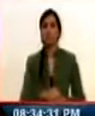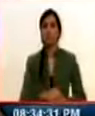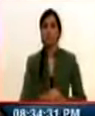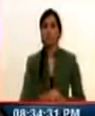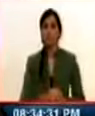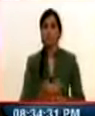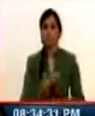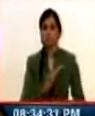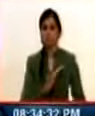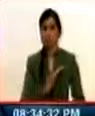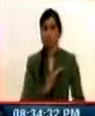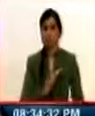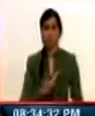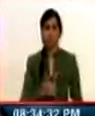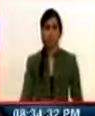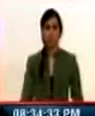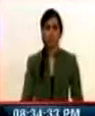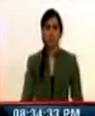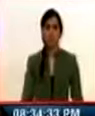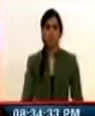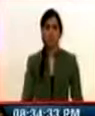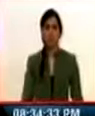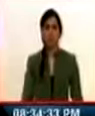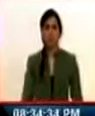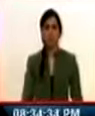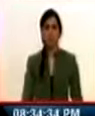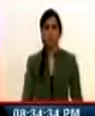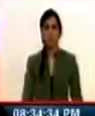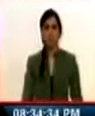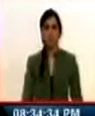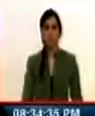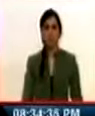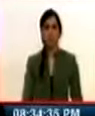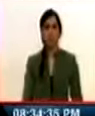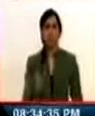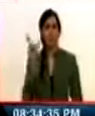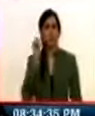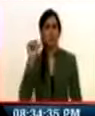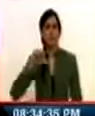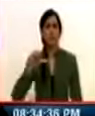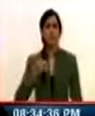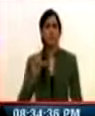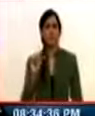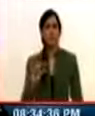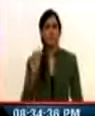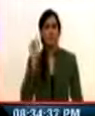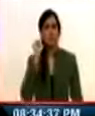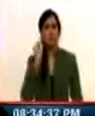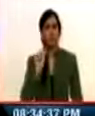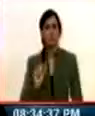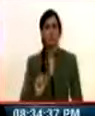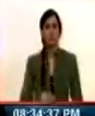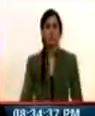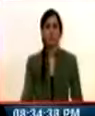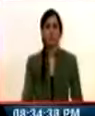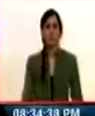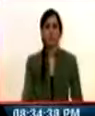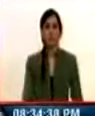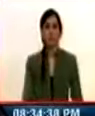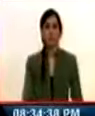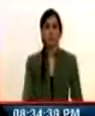hoy, pero ¿usted cree que en el documento final estará colocado el punto o aceptarán el tema de la